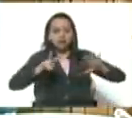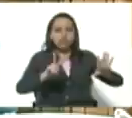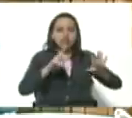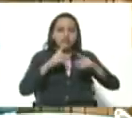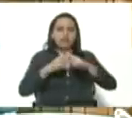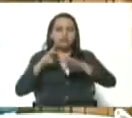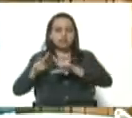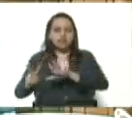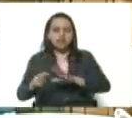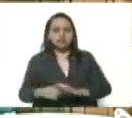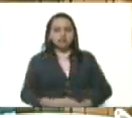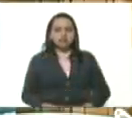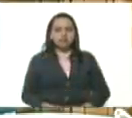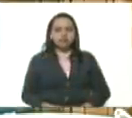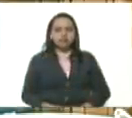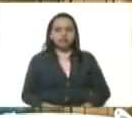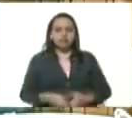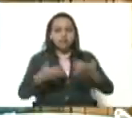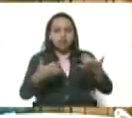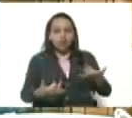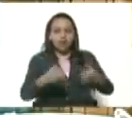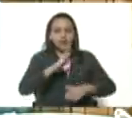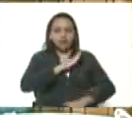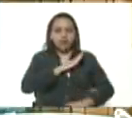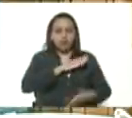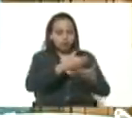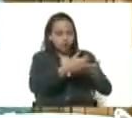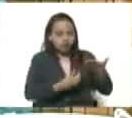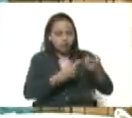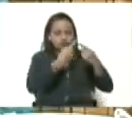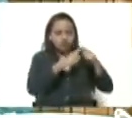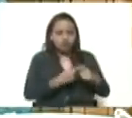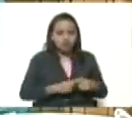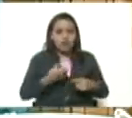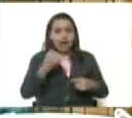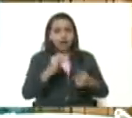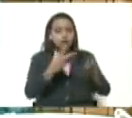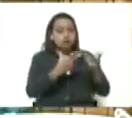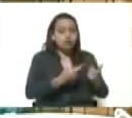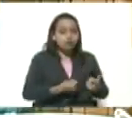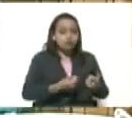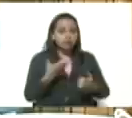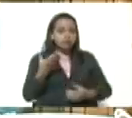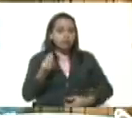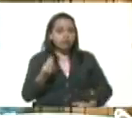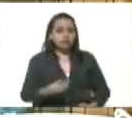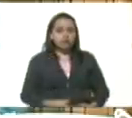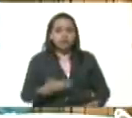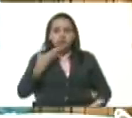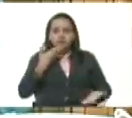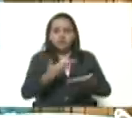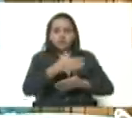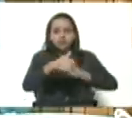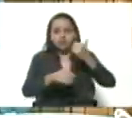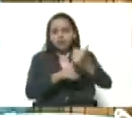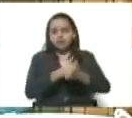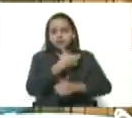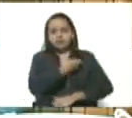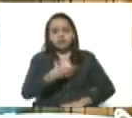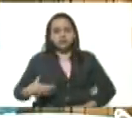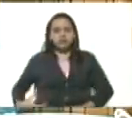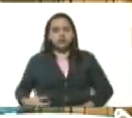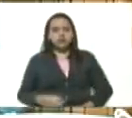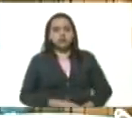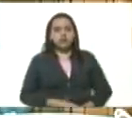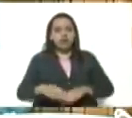más 7. Hoy tengo aquí el reporte, tengo muchos números, le pido a la vicepresidenta,